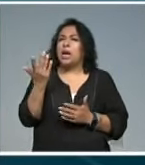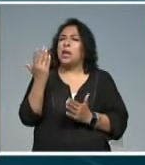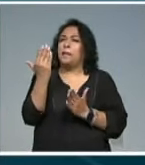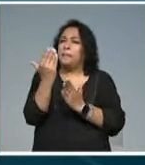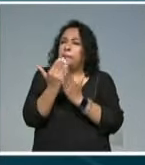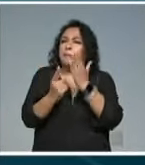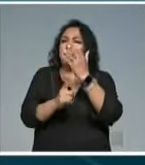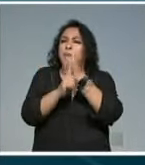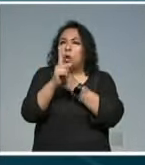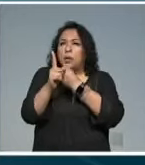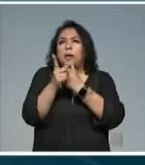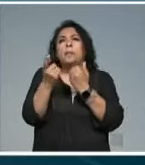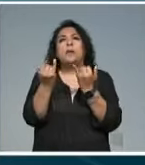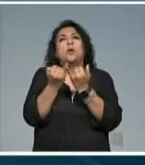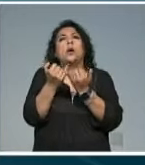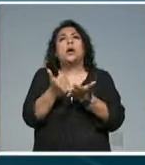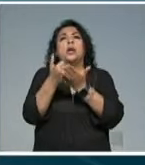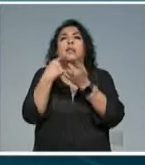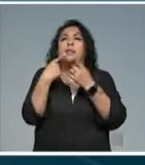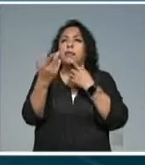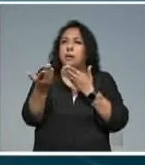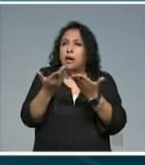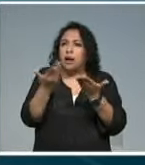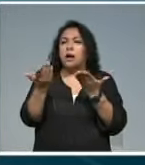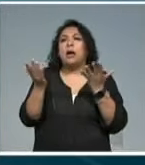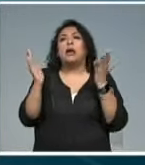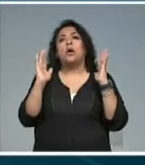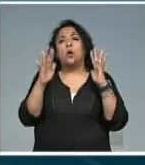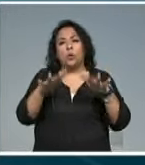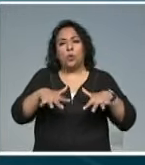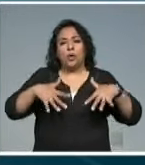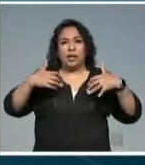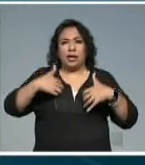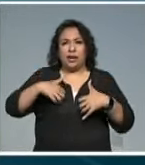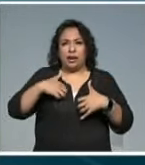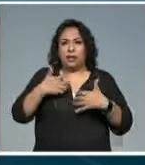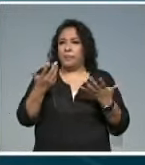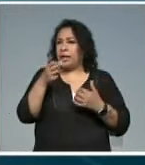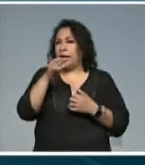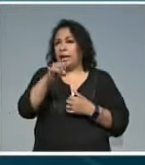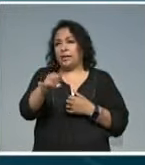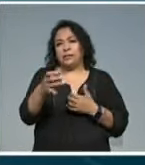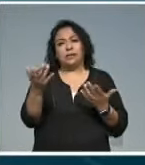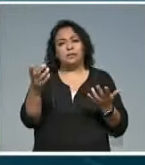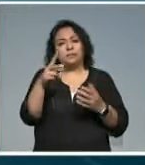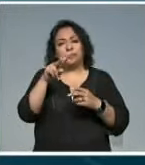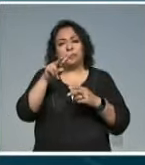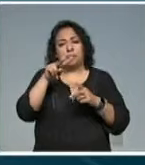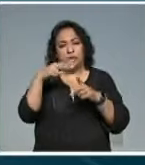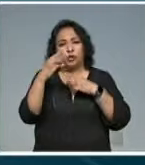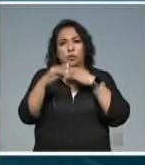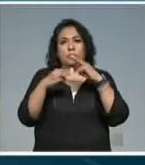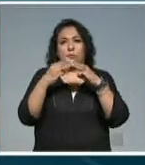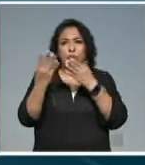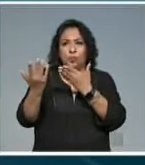el conflicto a través también del diálogo y el parlamento canadiense. Así las cosas en visión global.